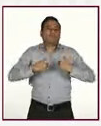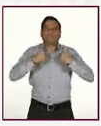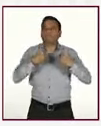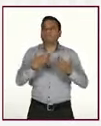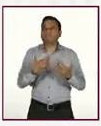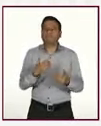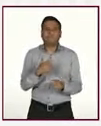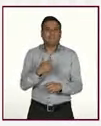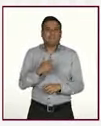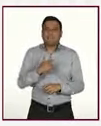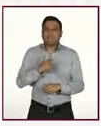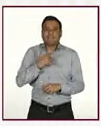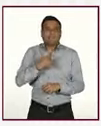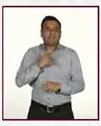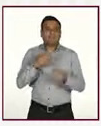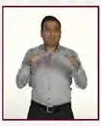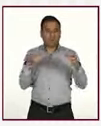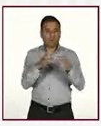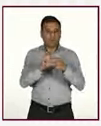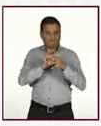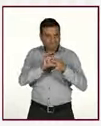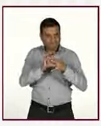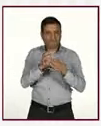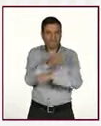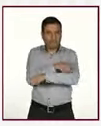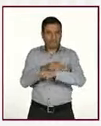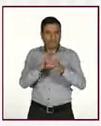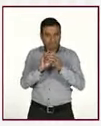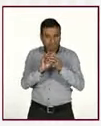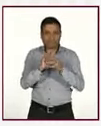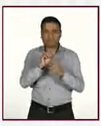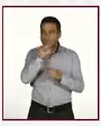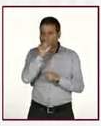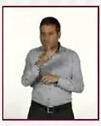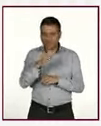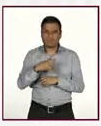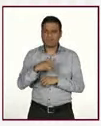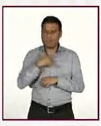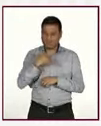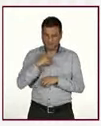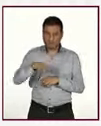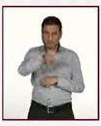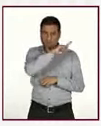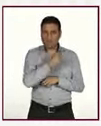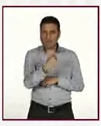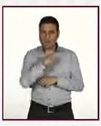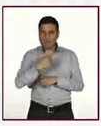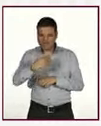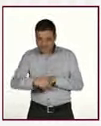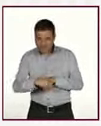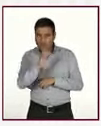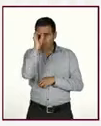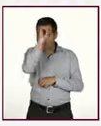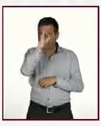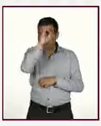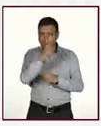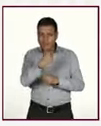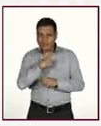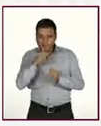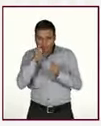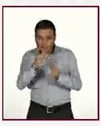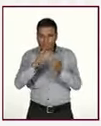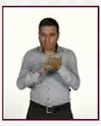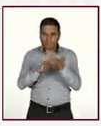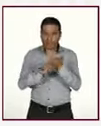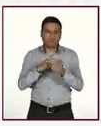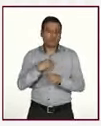te sientes parte de tu comunidad, te sientes parte de tu familia, te sientes aceptado, sientes que tus opiniones cuentan, eso te va a cambiar completamente